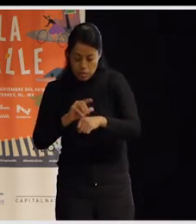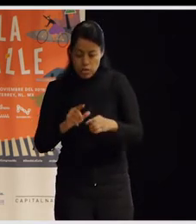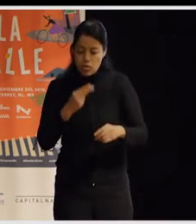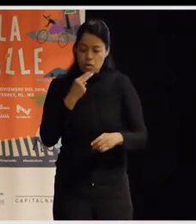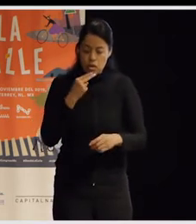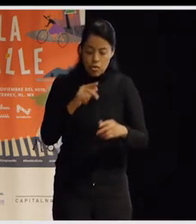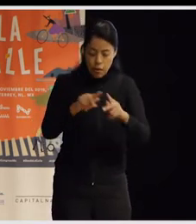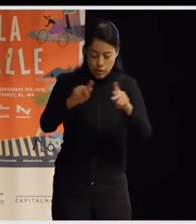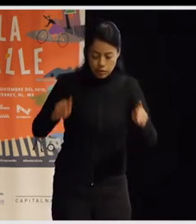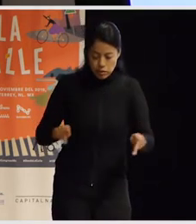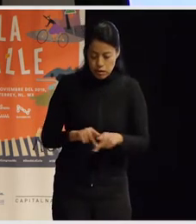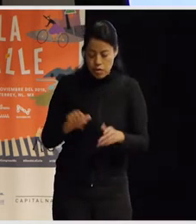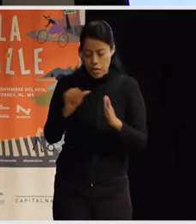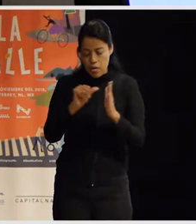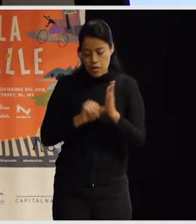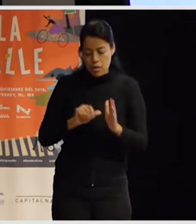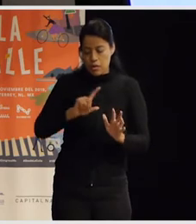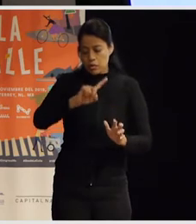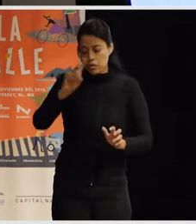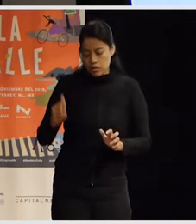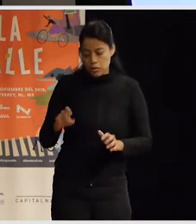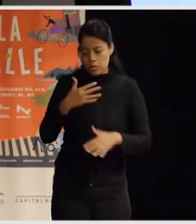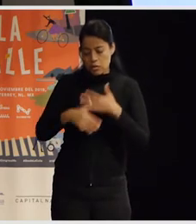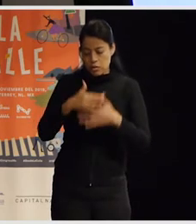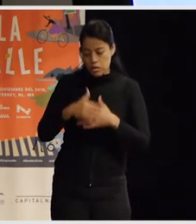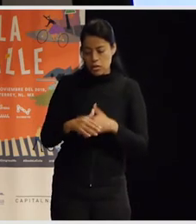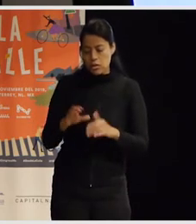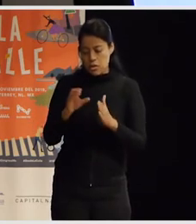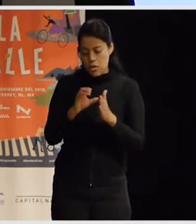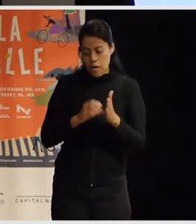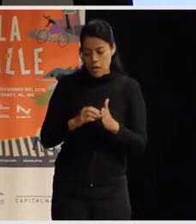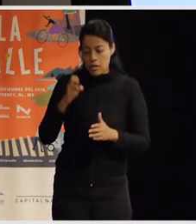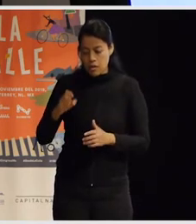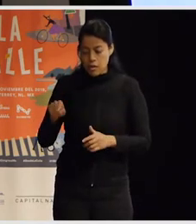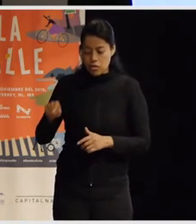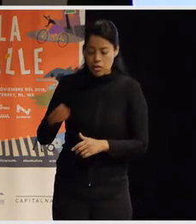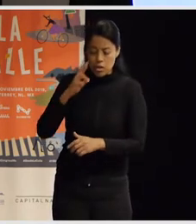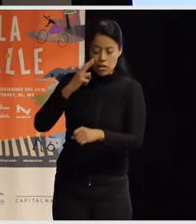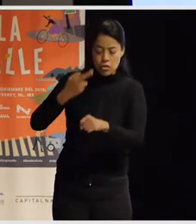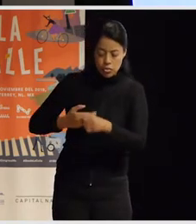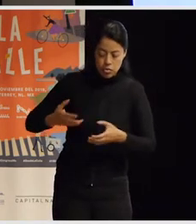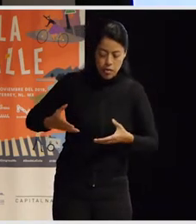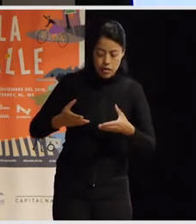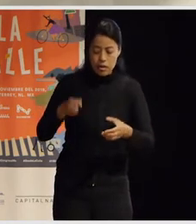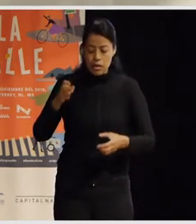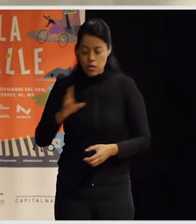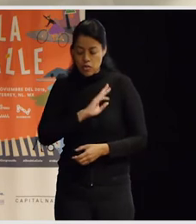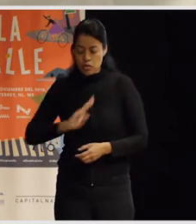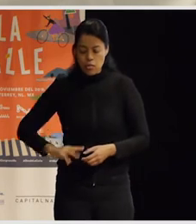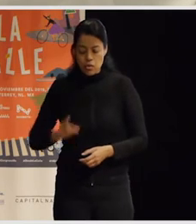saben que con el artículo 115 pues ellos tienen la atribución del espacio en las calles entonces ellos tienen que autorizar esto